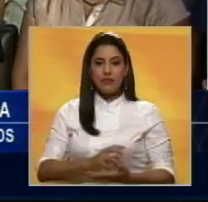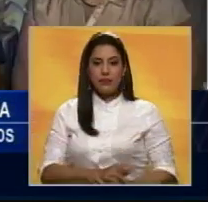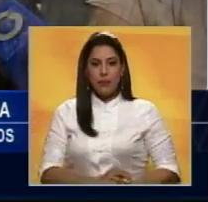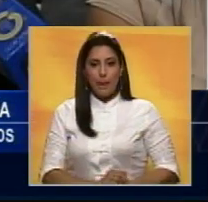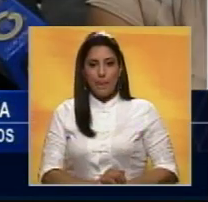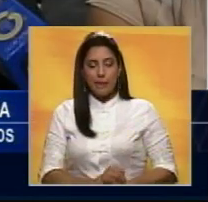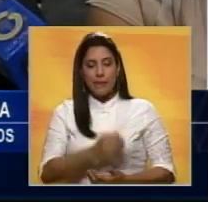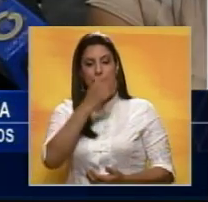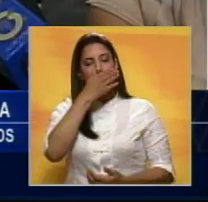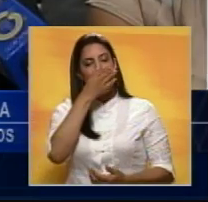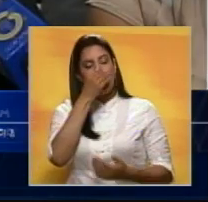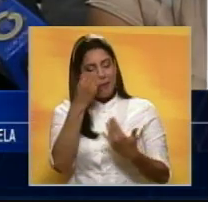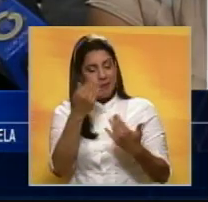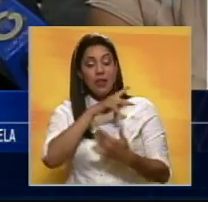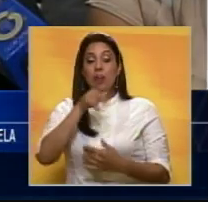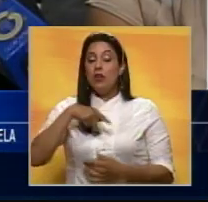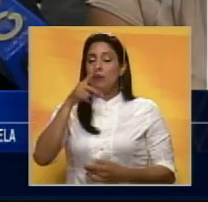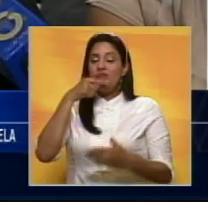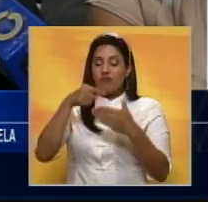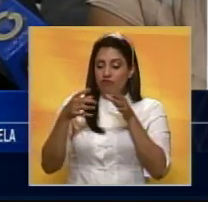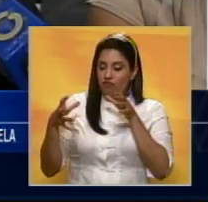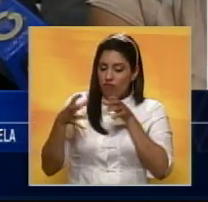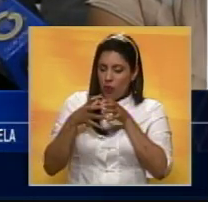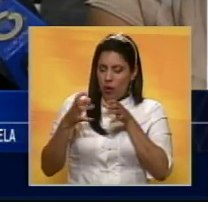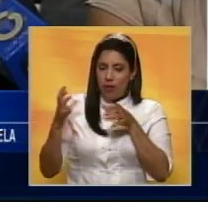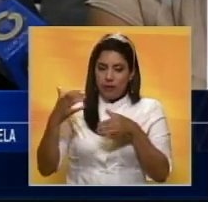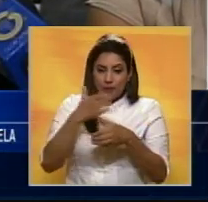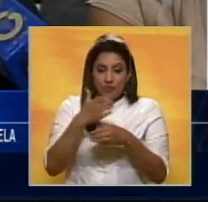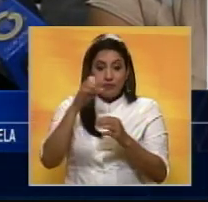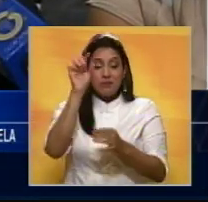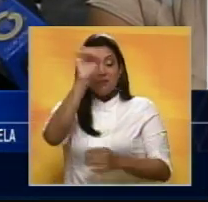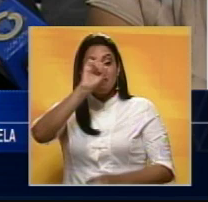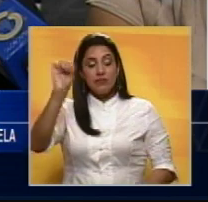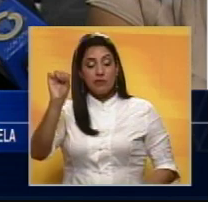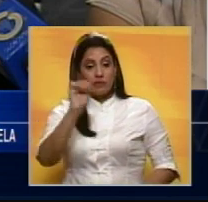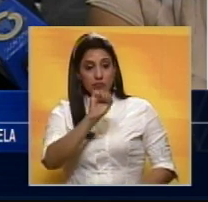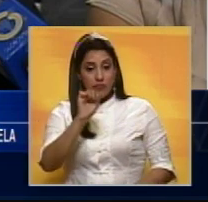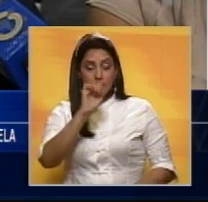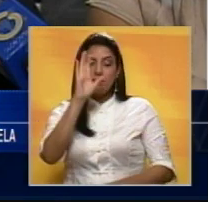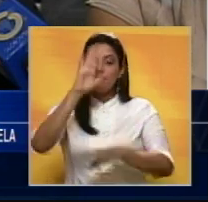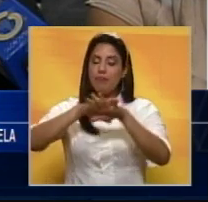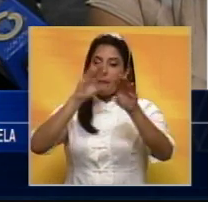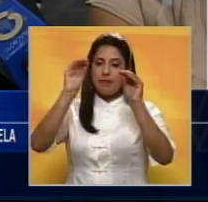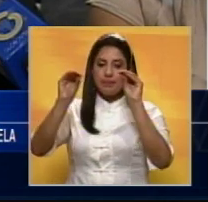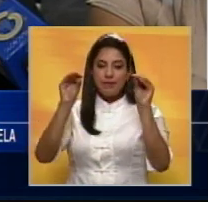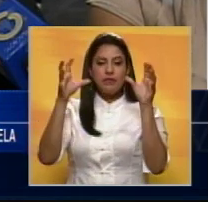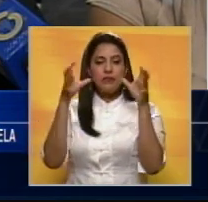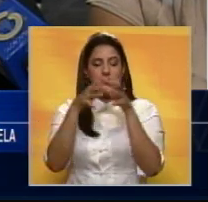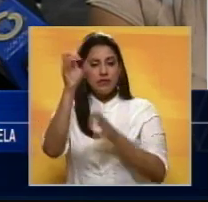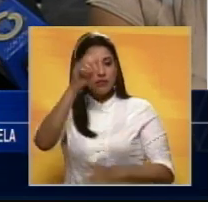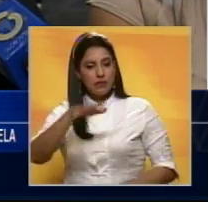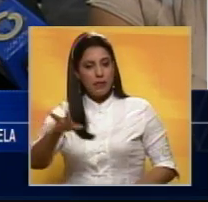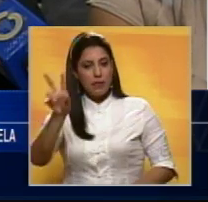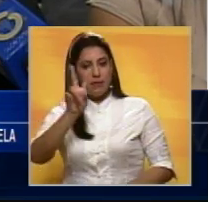colectivas. Es por ello que en nombre de la Unidad de Acción Gremial Sindical convocamos al pueblo venezolano a que el